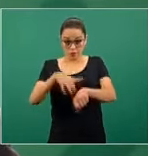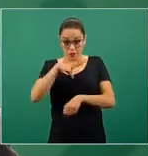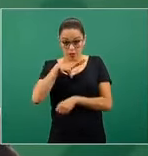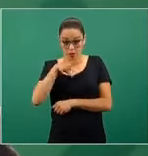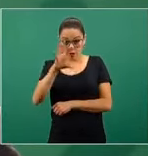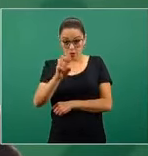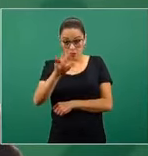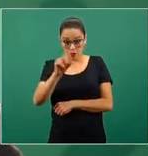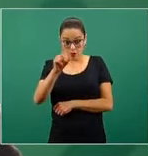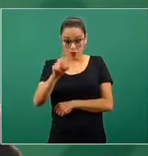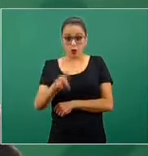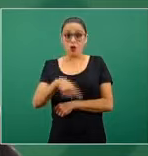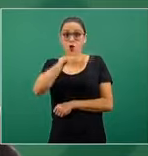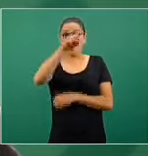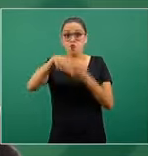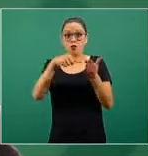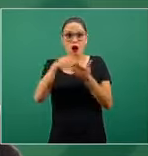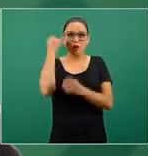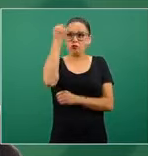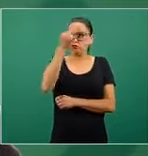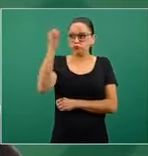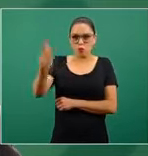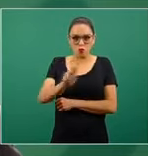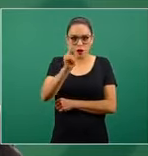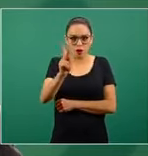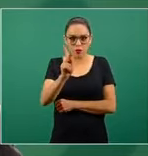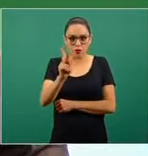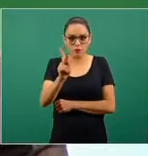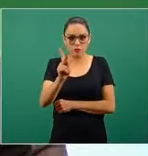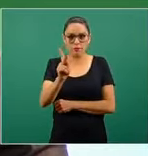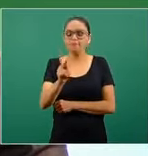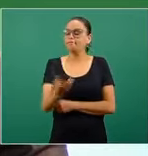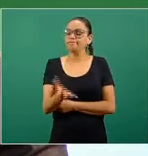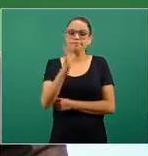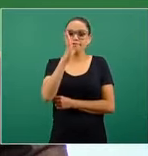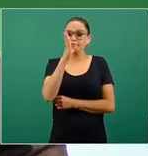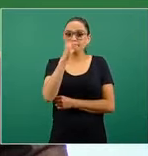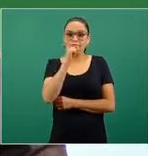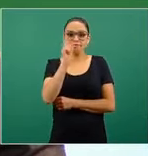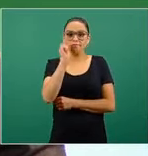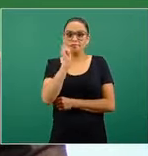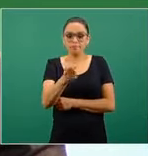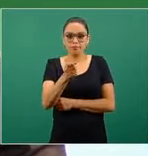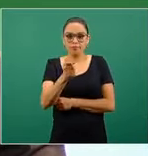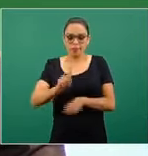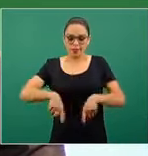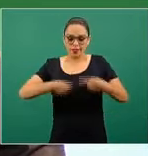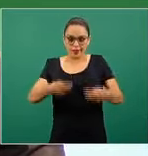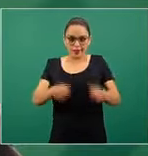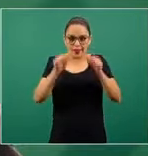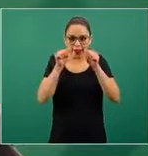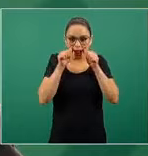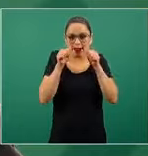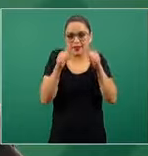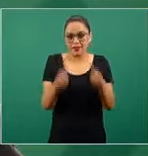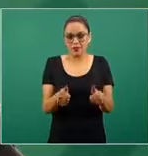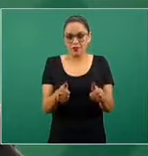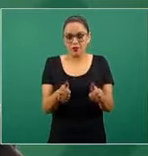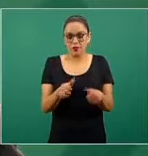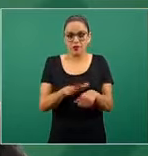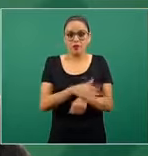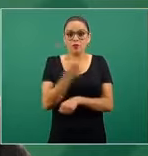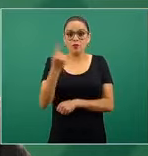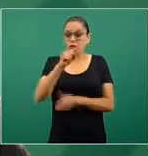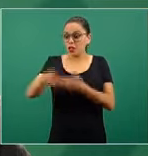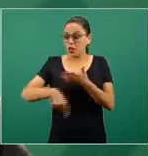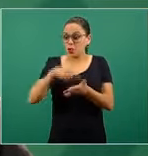una zona rural tiene mayor probabilidad de no poder resolver su atención, porque la disponibilidad de